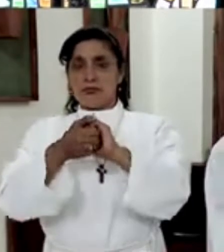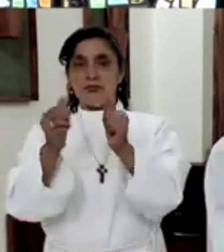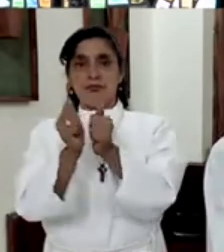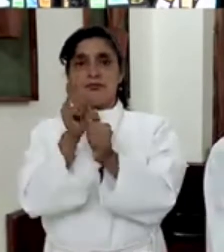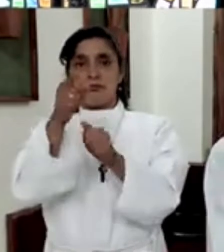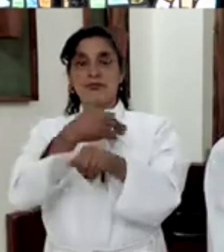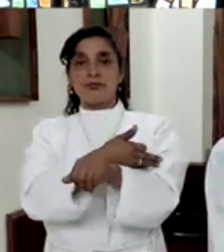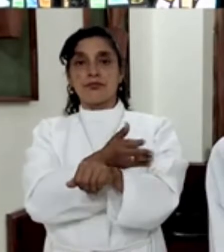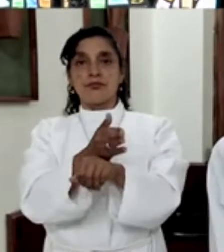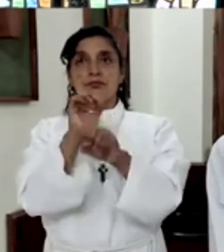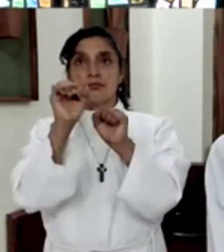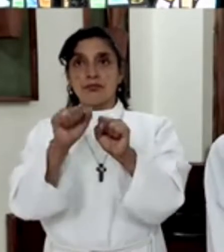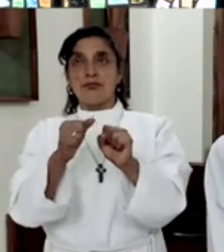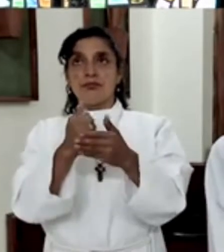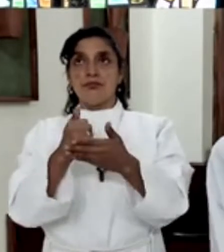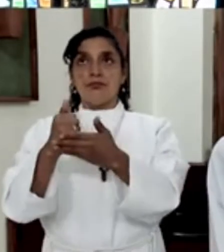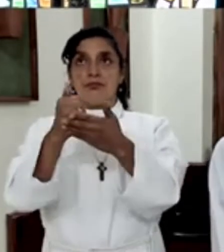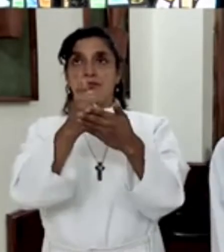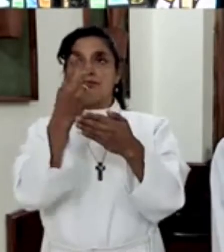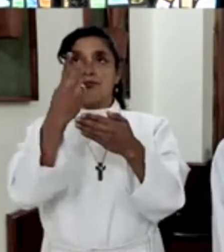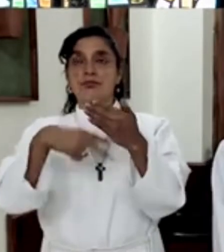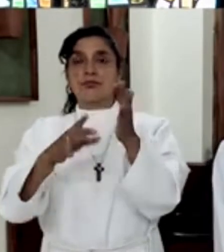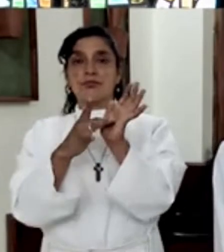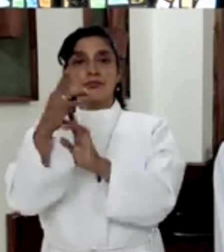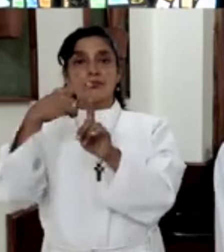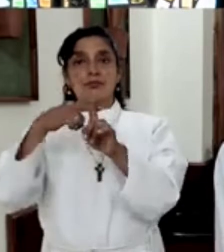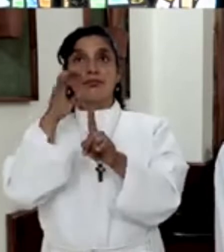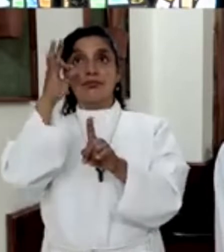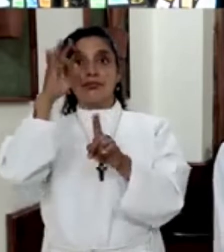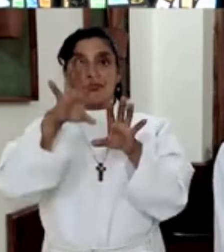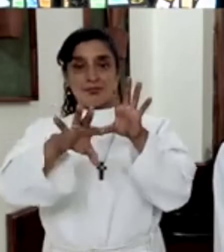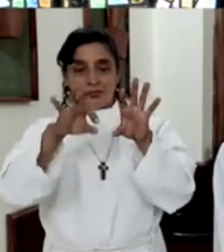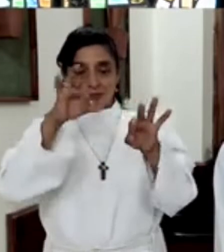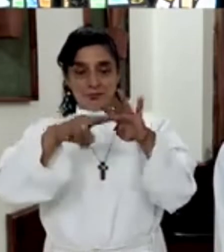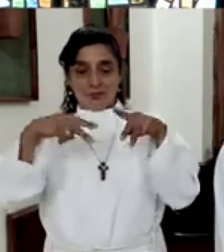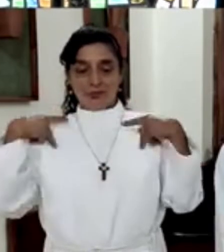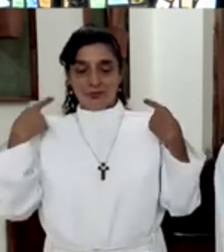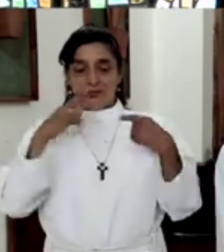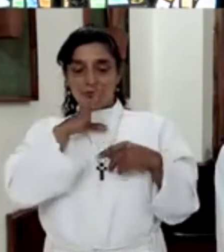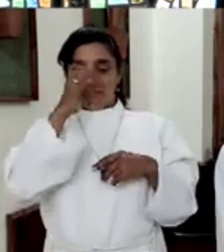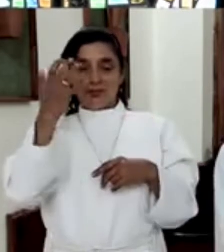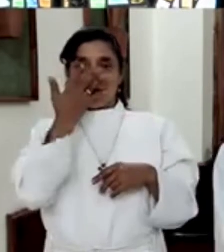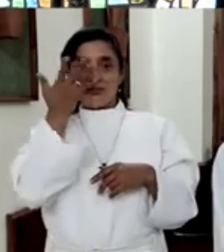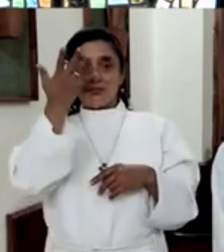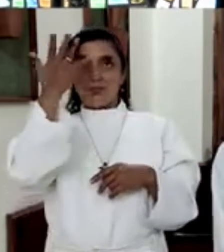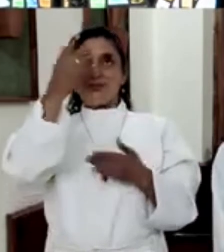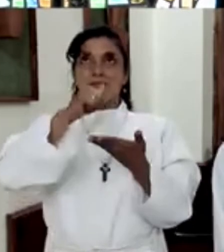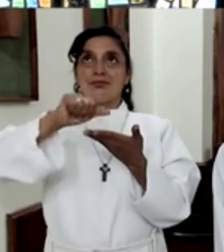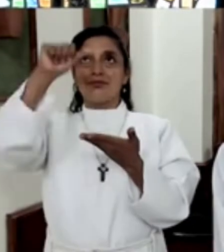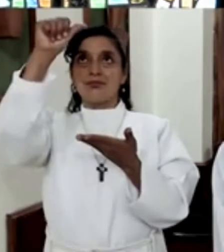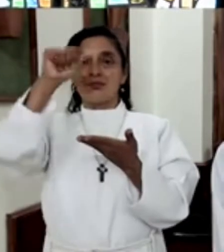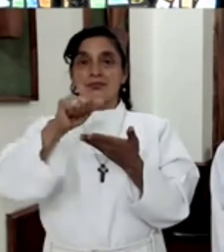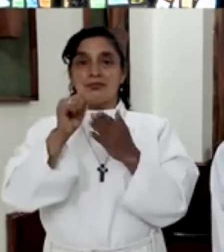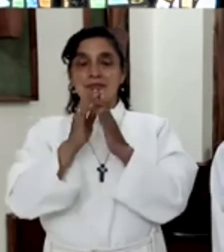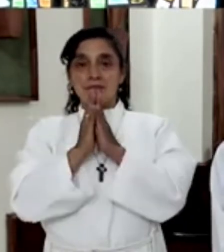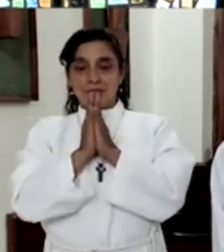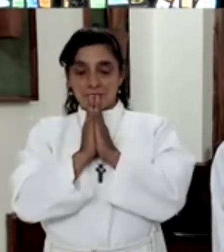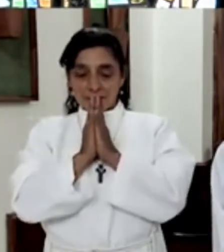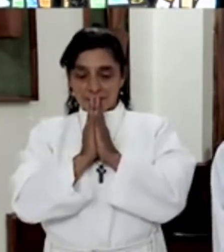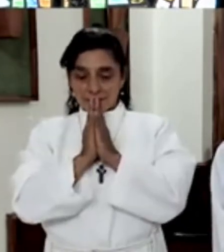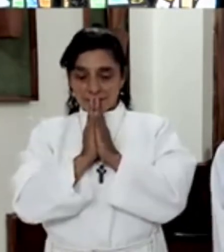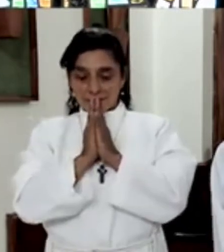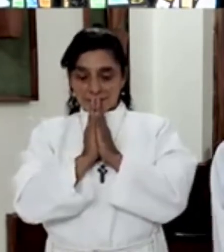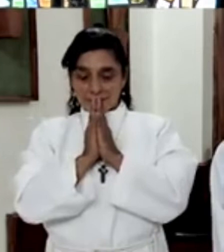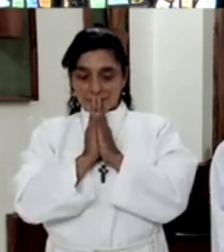a través de los tiempos, merezcamos por ti, oh Jesucristo, compartir la vida eterna y cantar tus